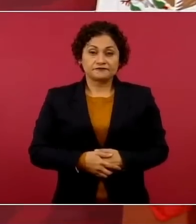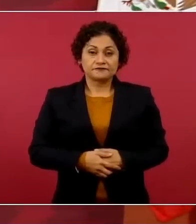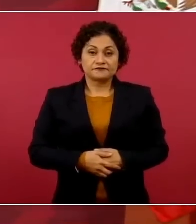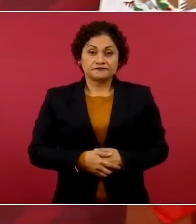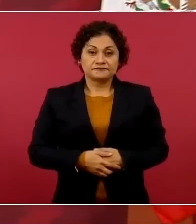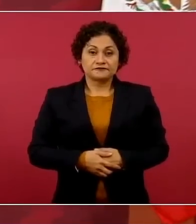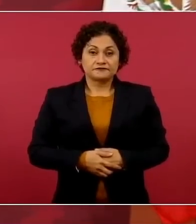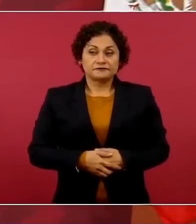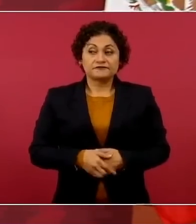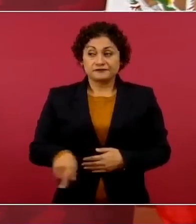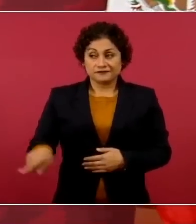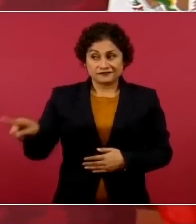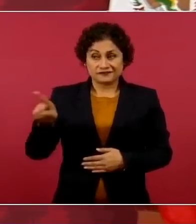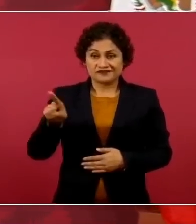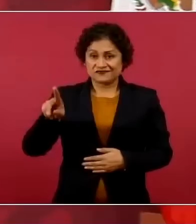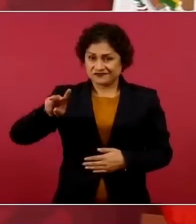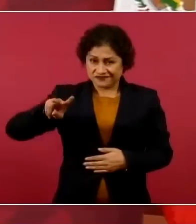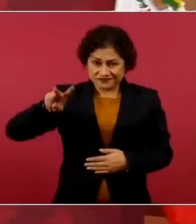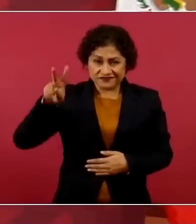son muy hipócritas, repito.